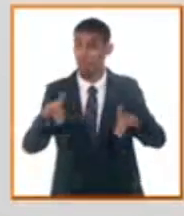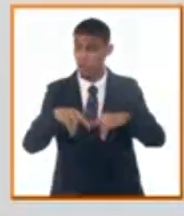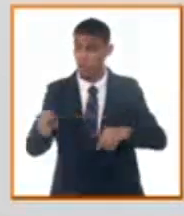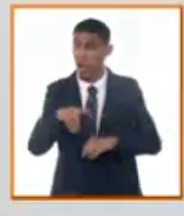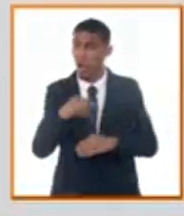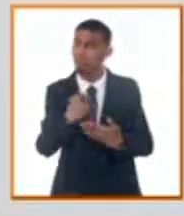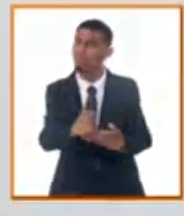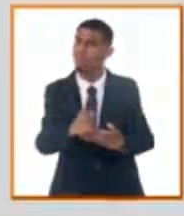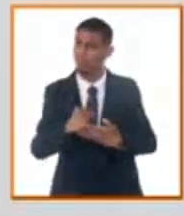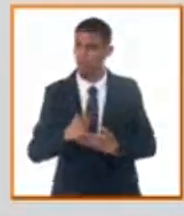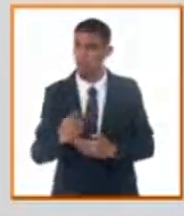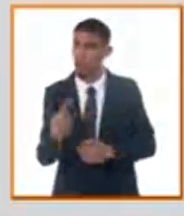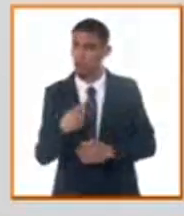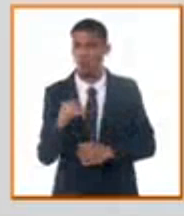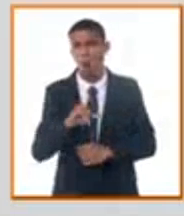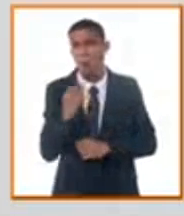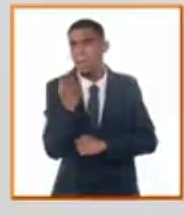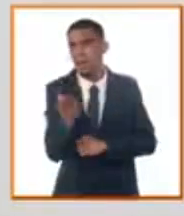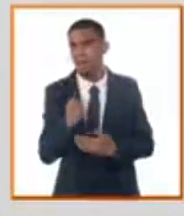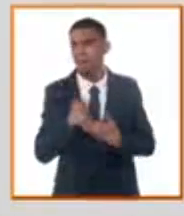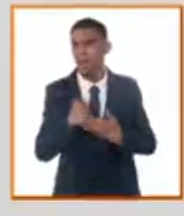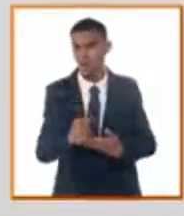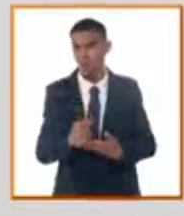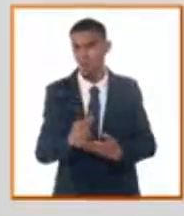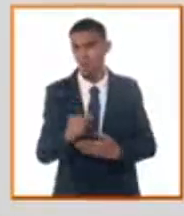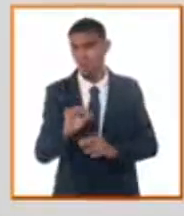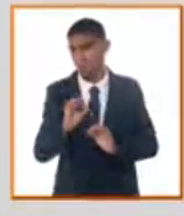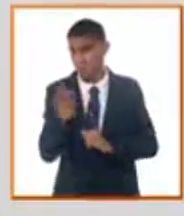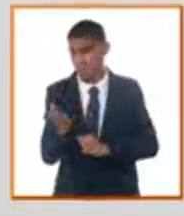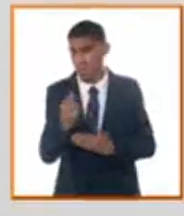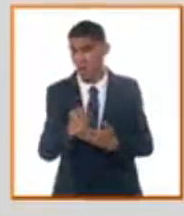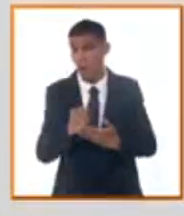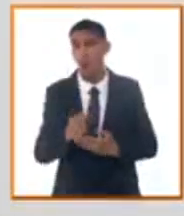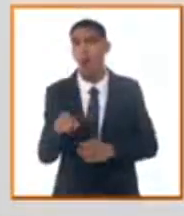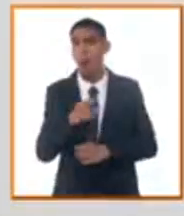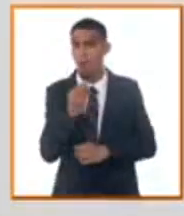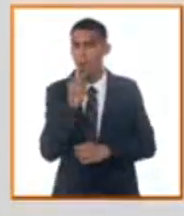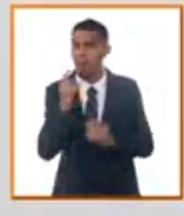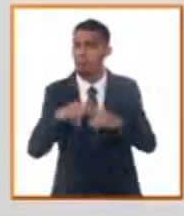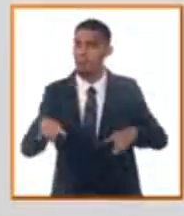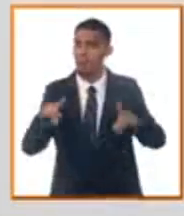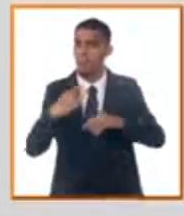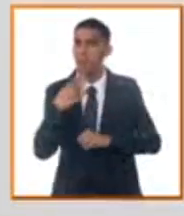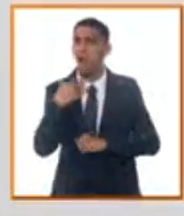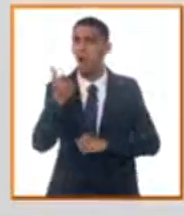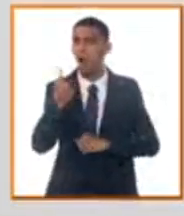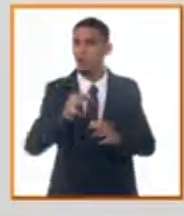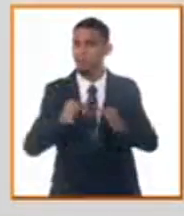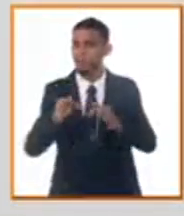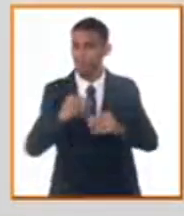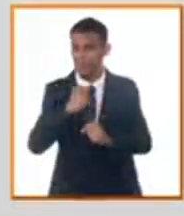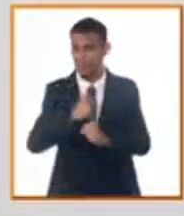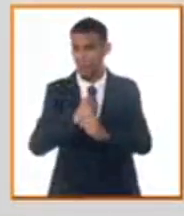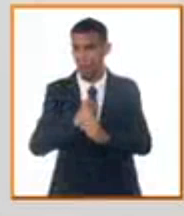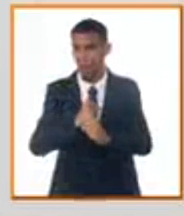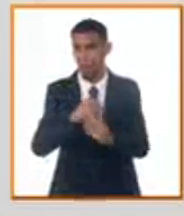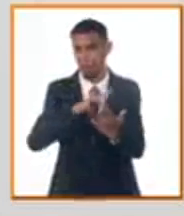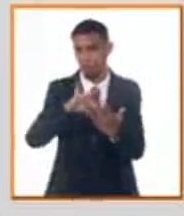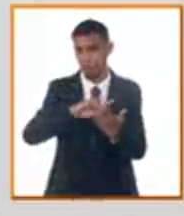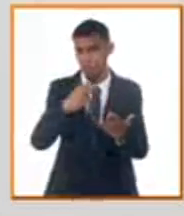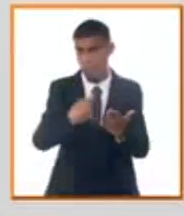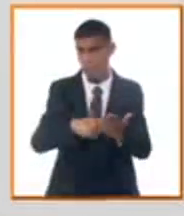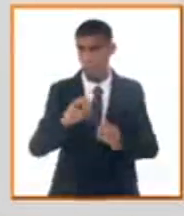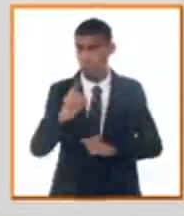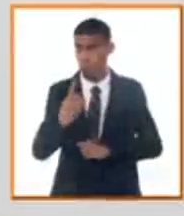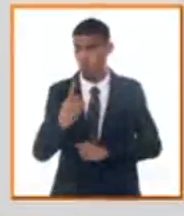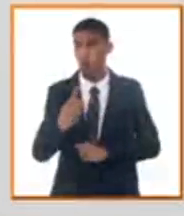nuestros centros de investigación para desarrollar nuevas ofertas de comercio electrónico. El comercio electrónico no es exclusivamente pagos